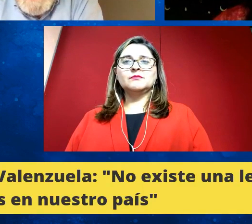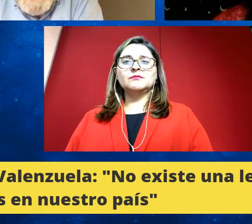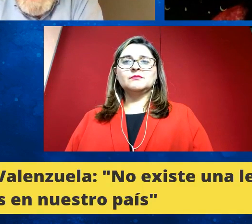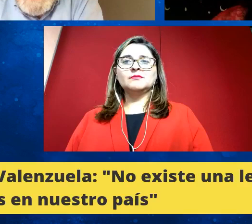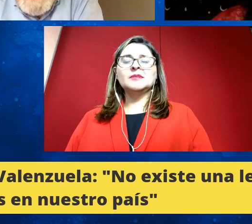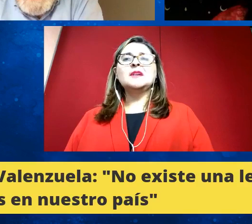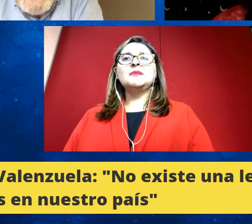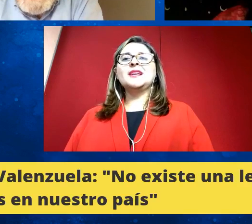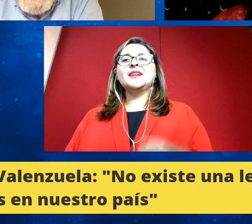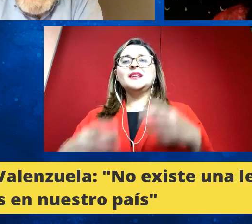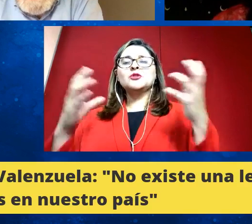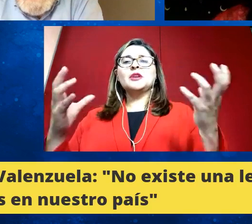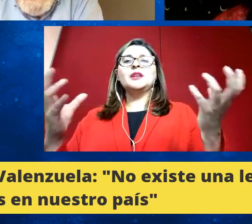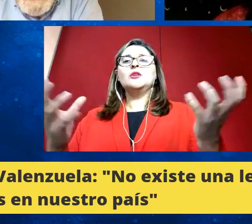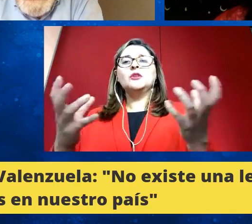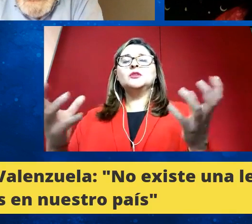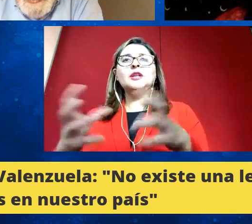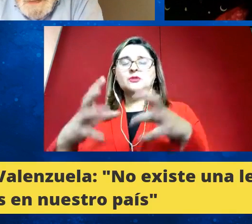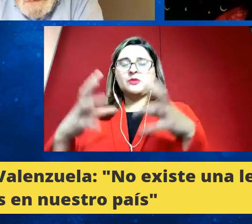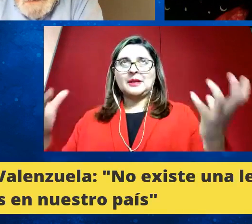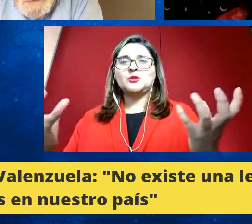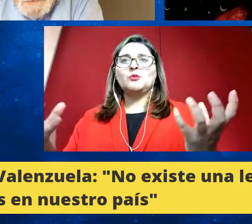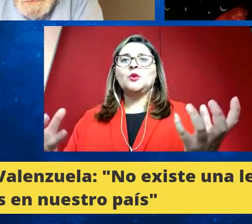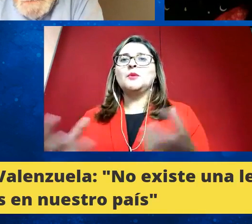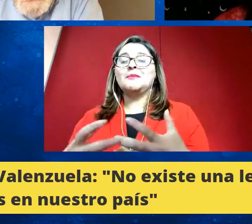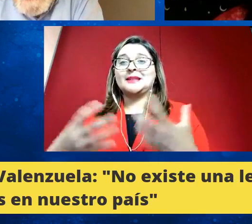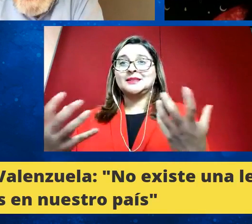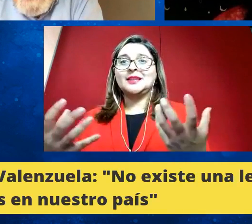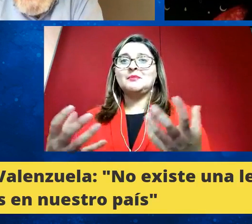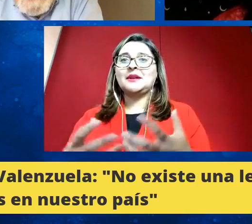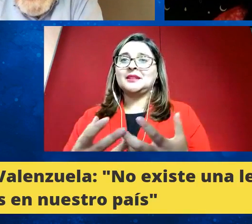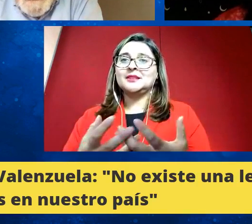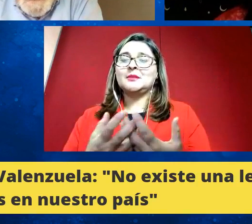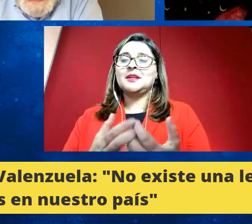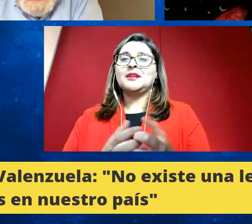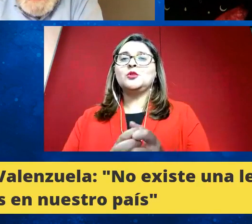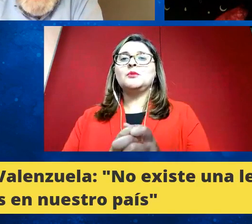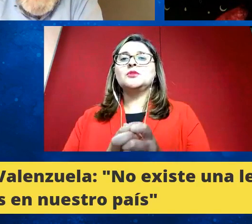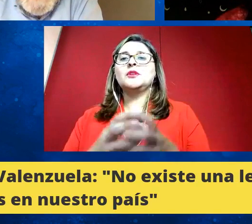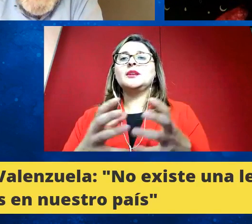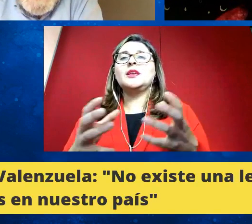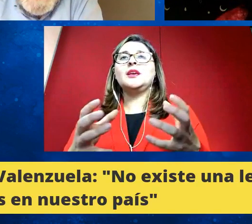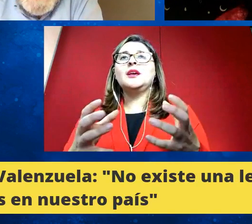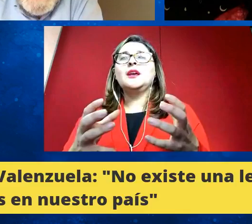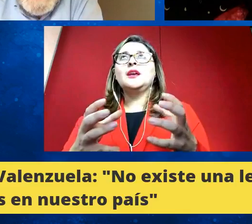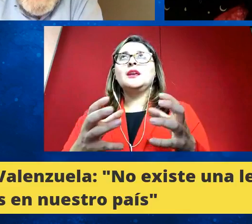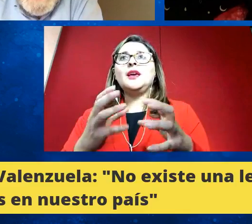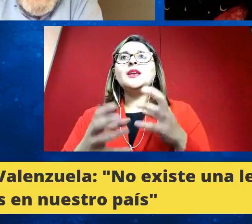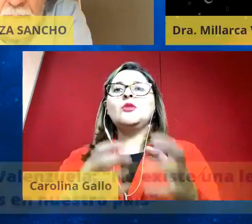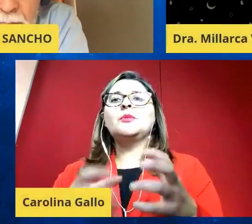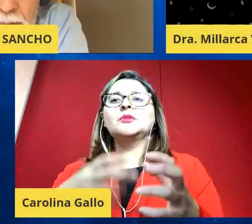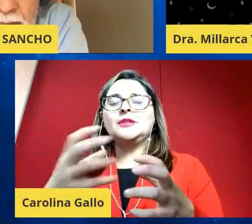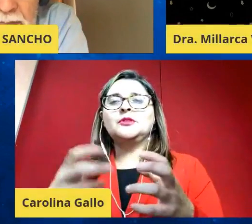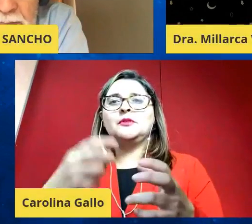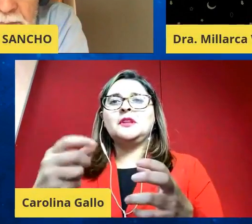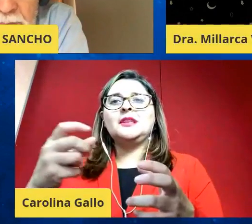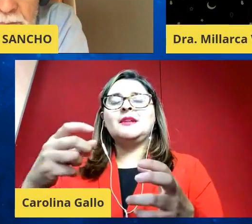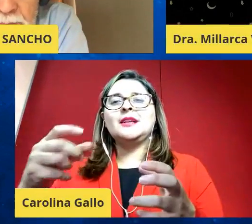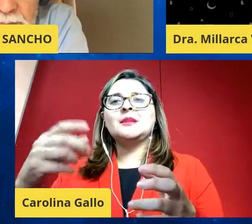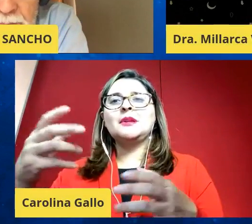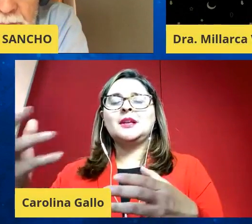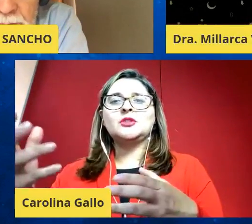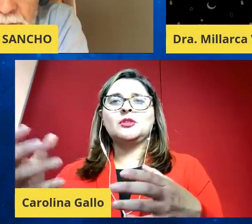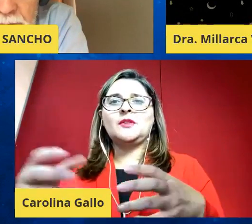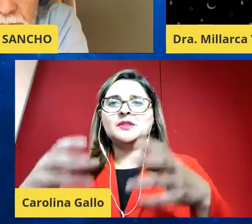Chile. Millarca, y en eso que han ido encontrando, que parece un volumen bastante impactante también el que tú mencionas, ¿qué ha ido aportando en